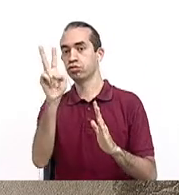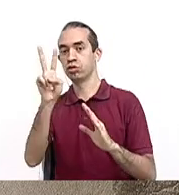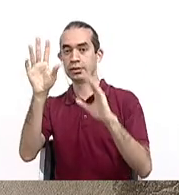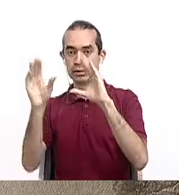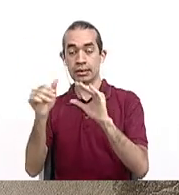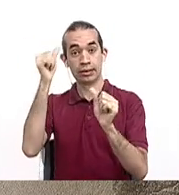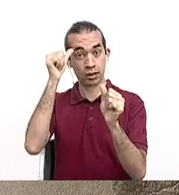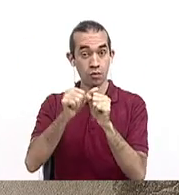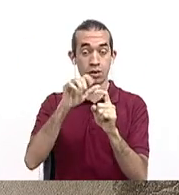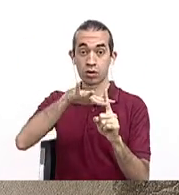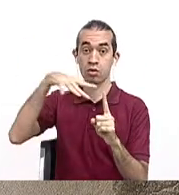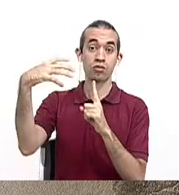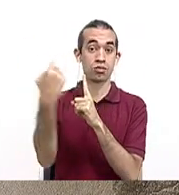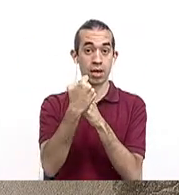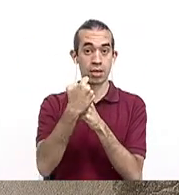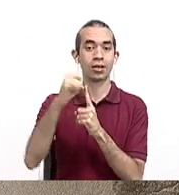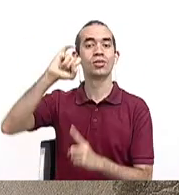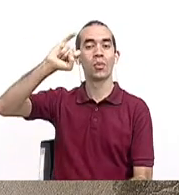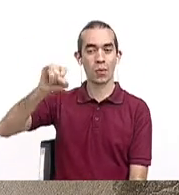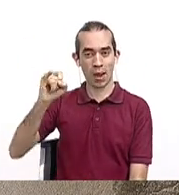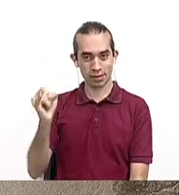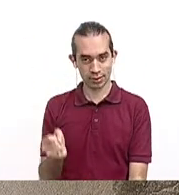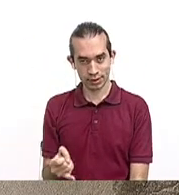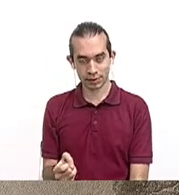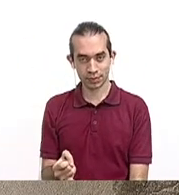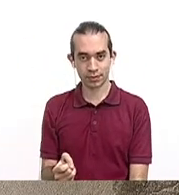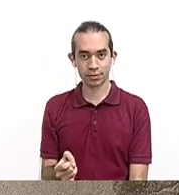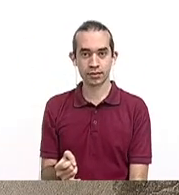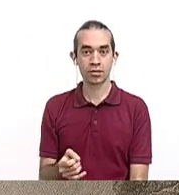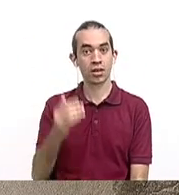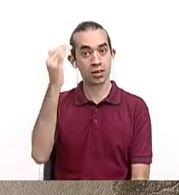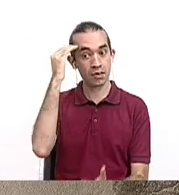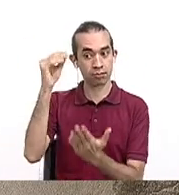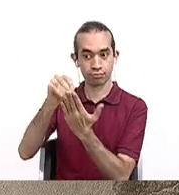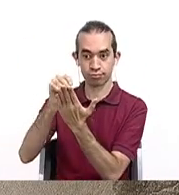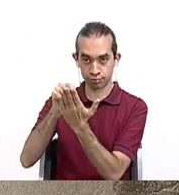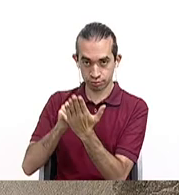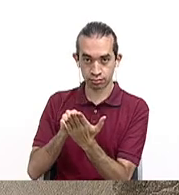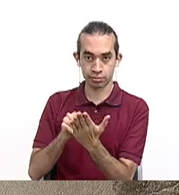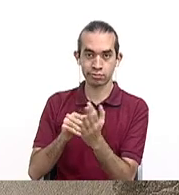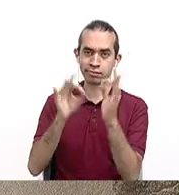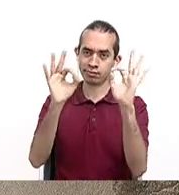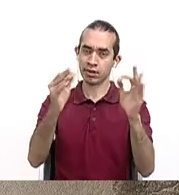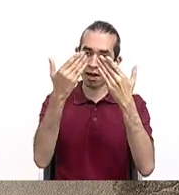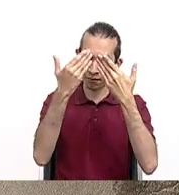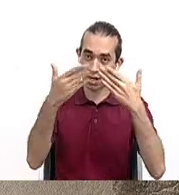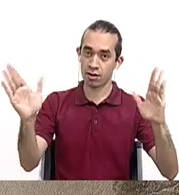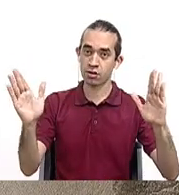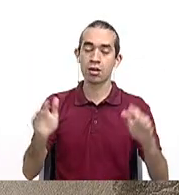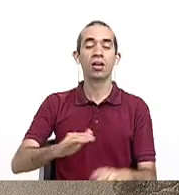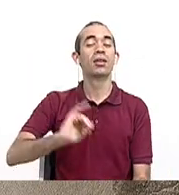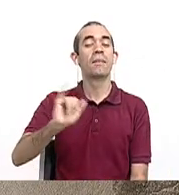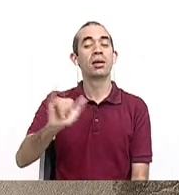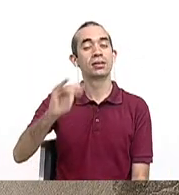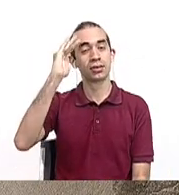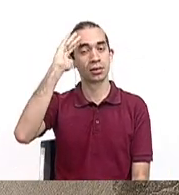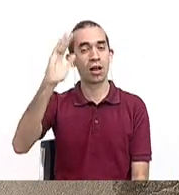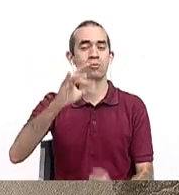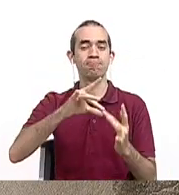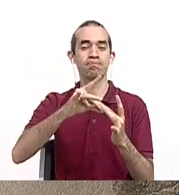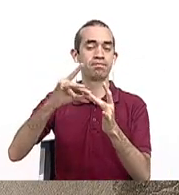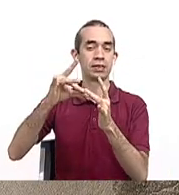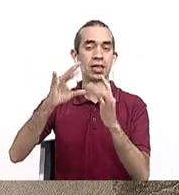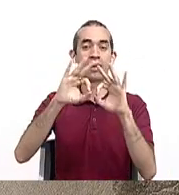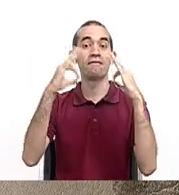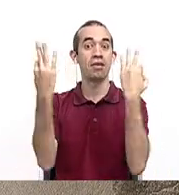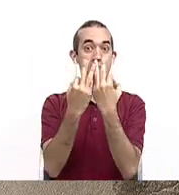sociales es los jueves así que libretita apuntes mucha disposición y un saludo muy especial a las familias que se